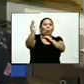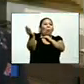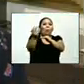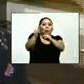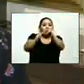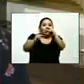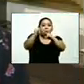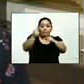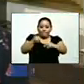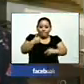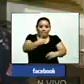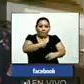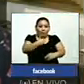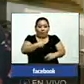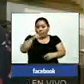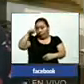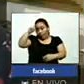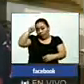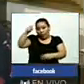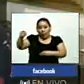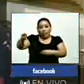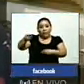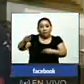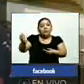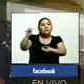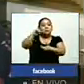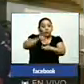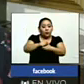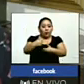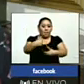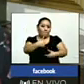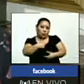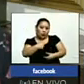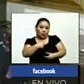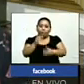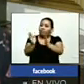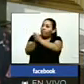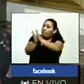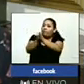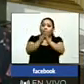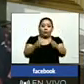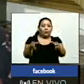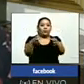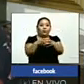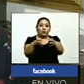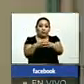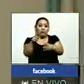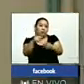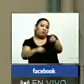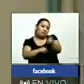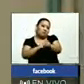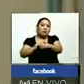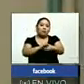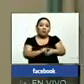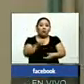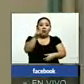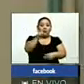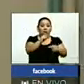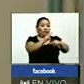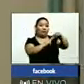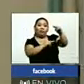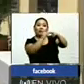las manos de los propios cooperativistas con esta autogestión en propiedad colectiva y por ayuda mutua. Este